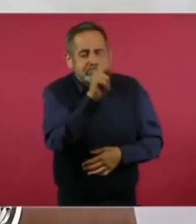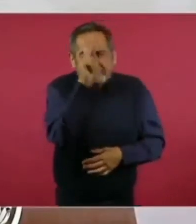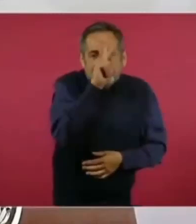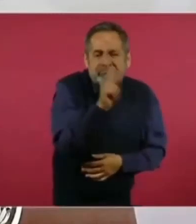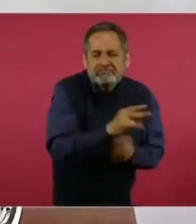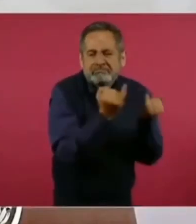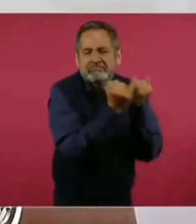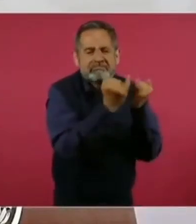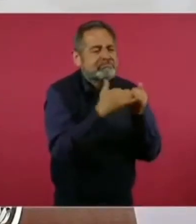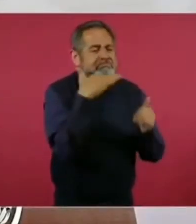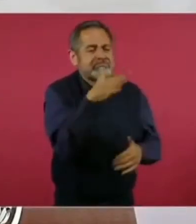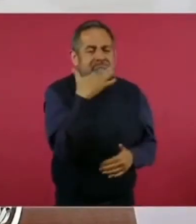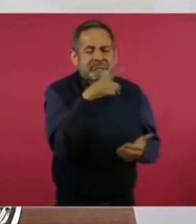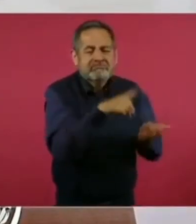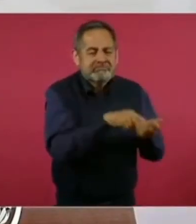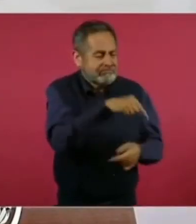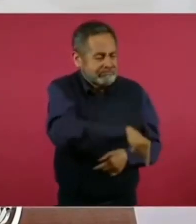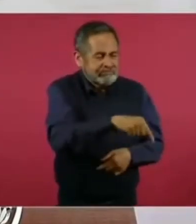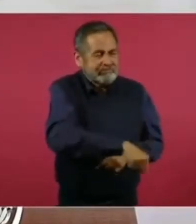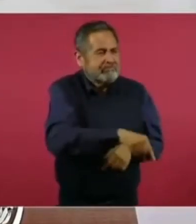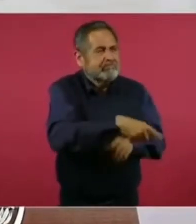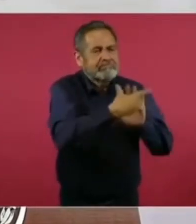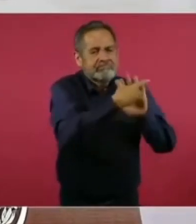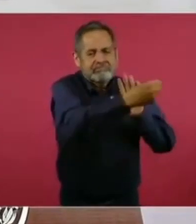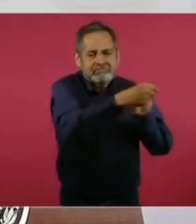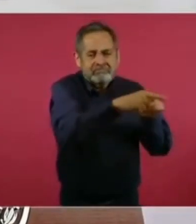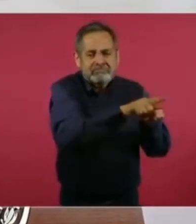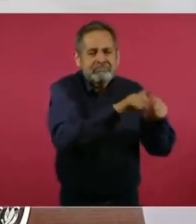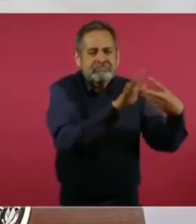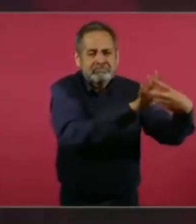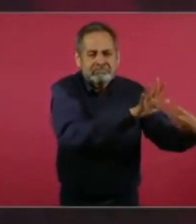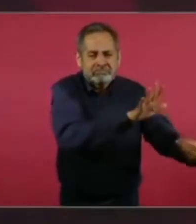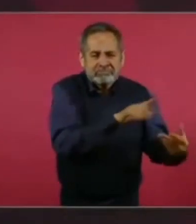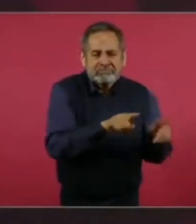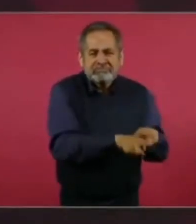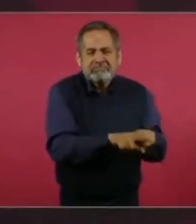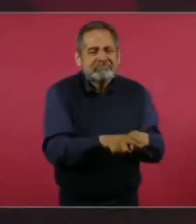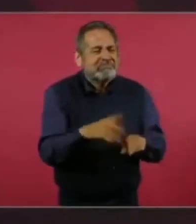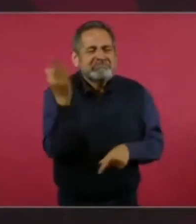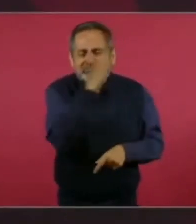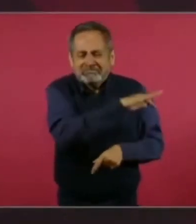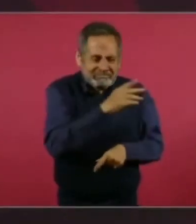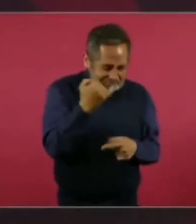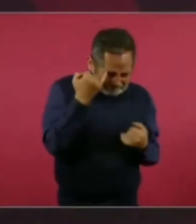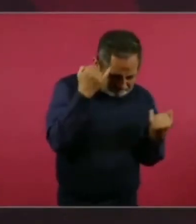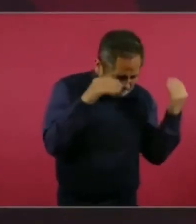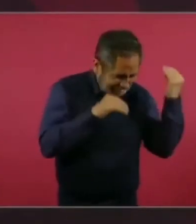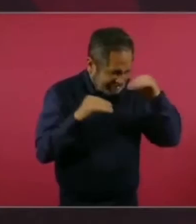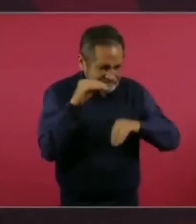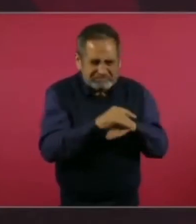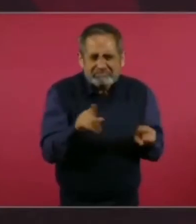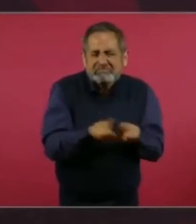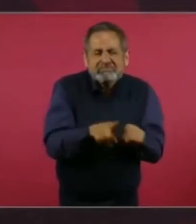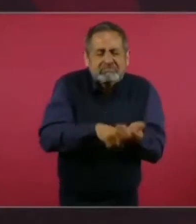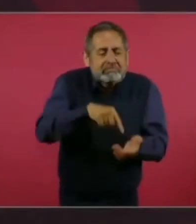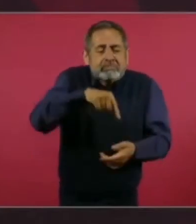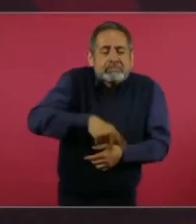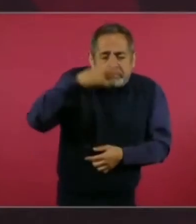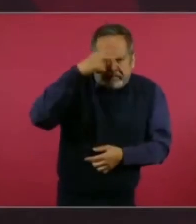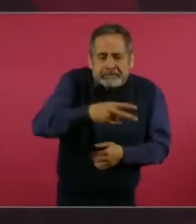peor de eh falsaria que la